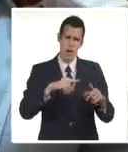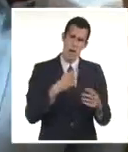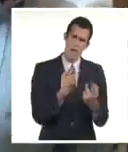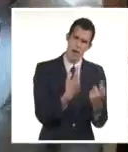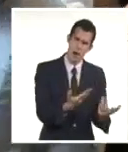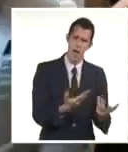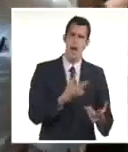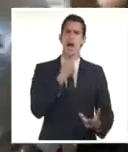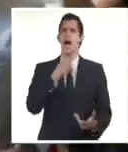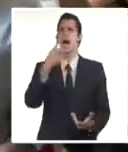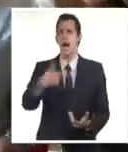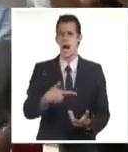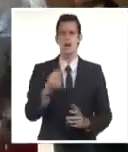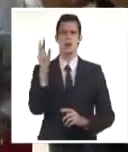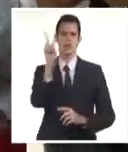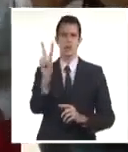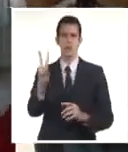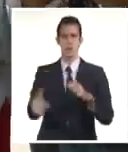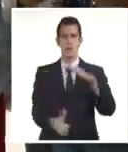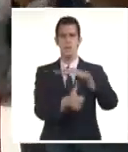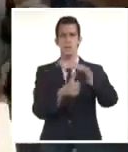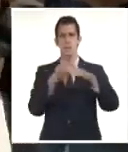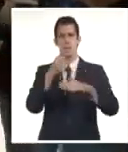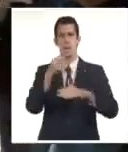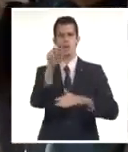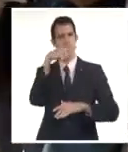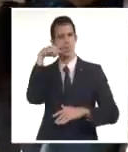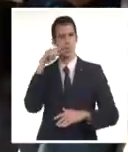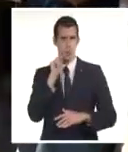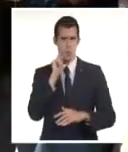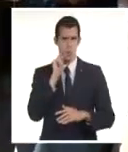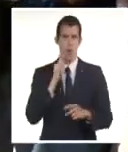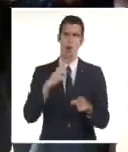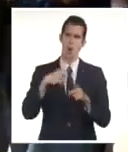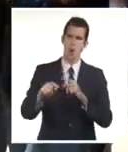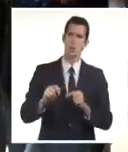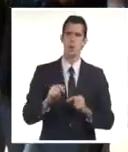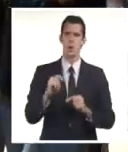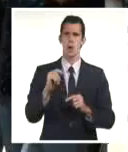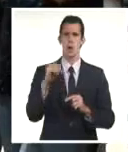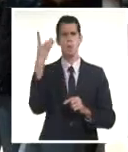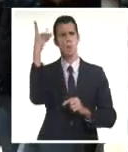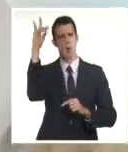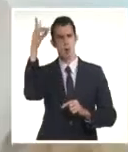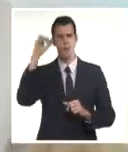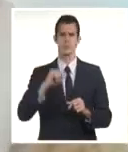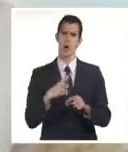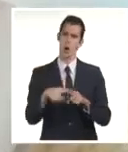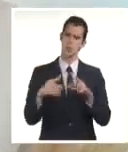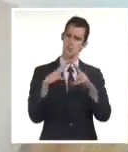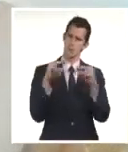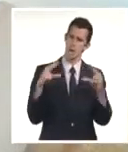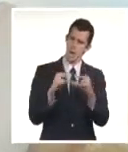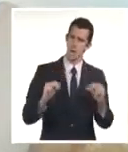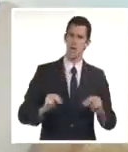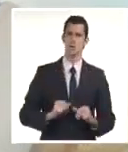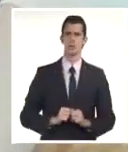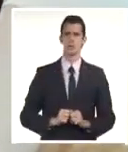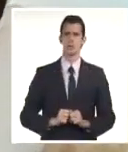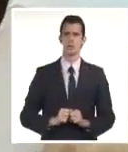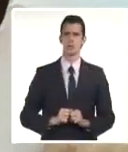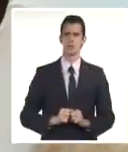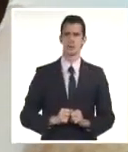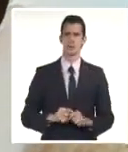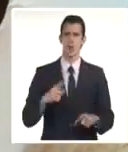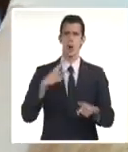Moros, al jefe de Estado boliviano, Luis Arce Catacora, a la vicepresidenta de Nicaragua, Rosario Murillo, el secretario ejecutivo